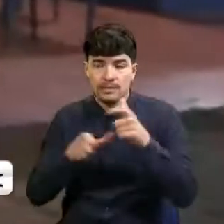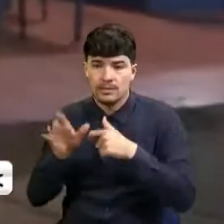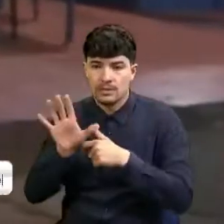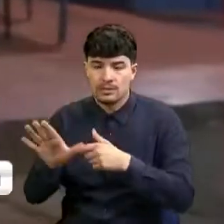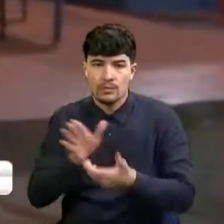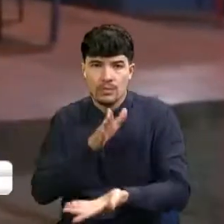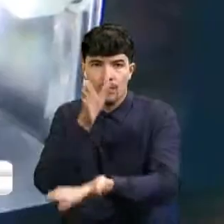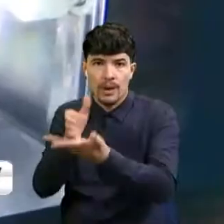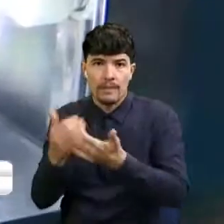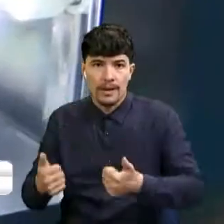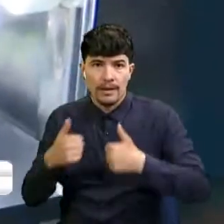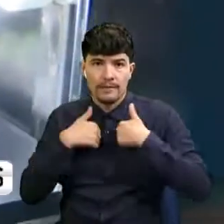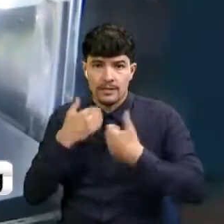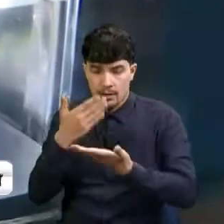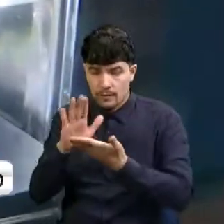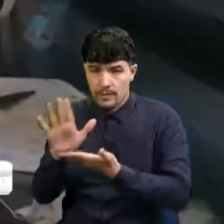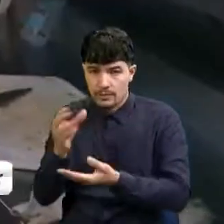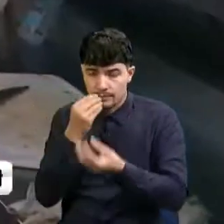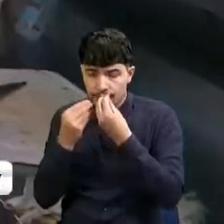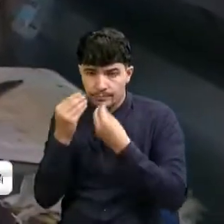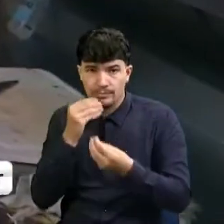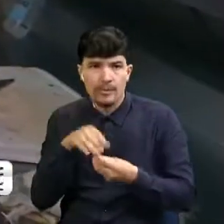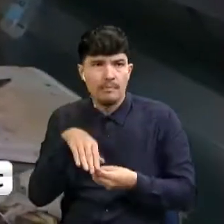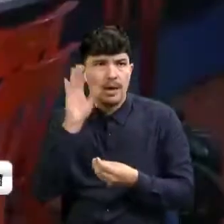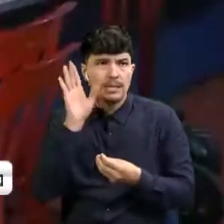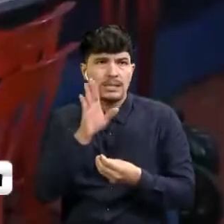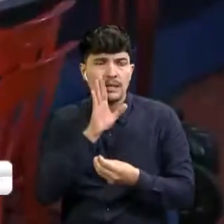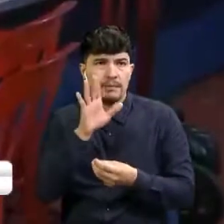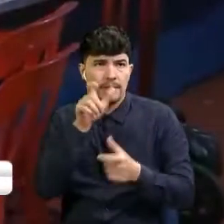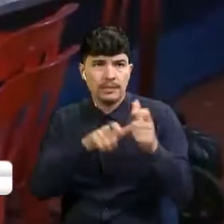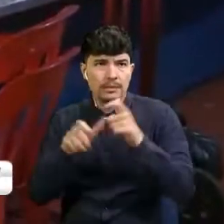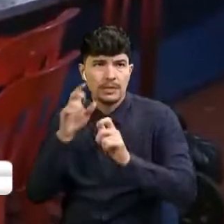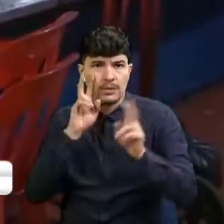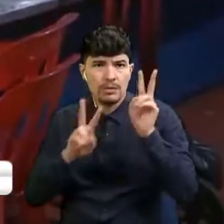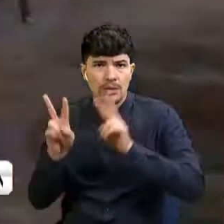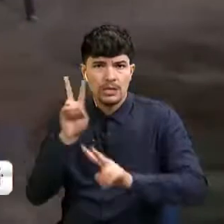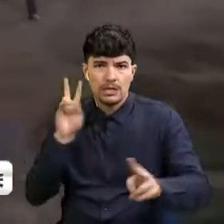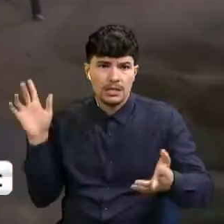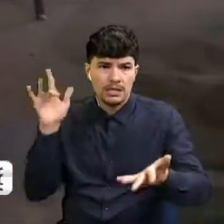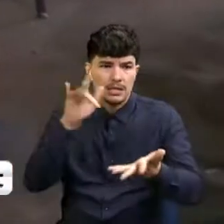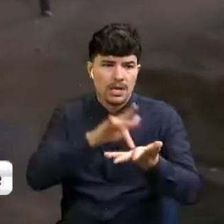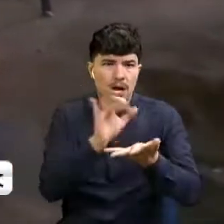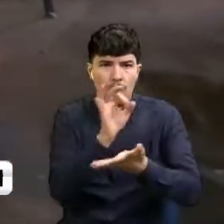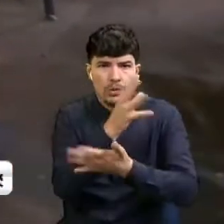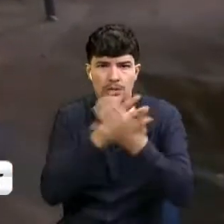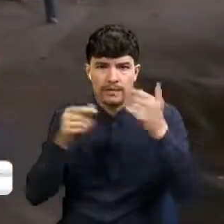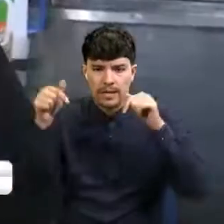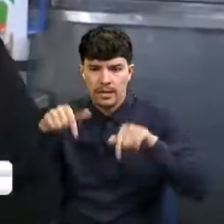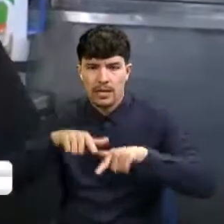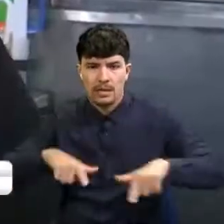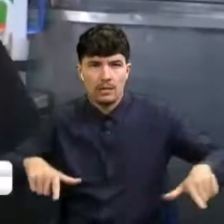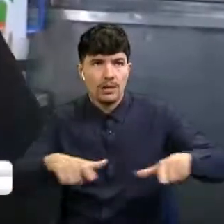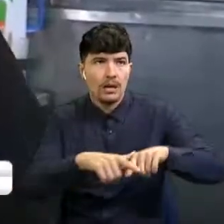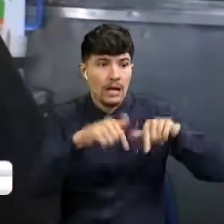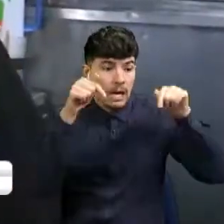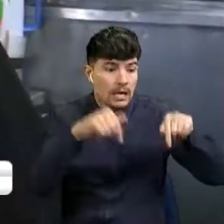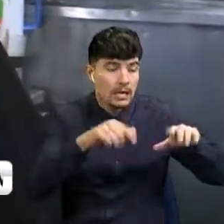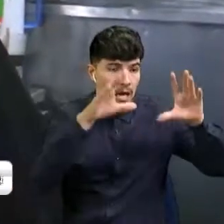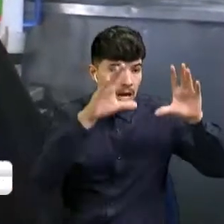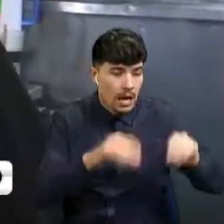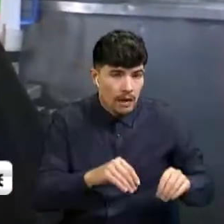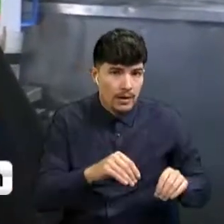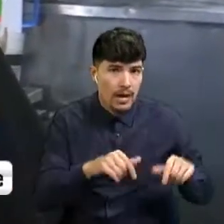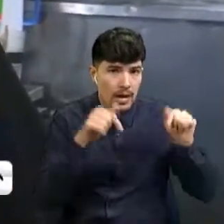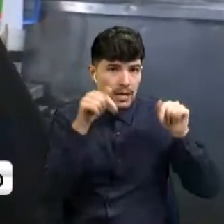beneficiarse de los productos que ellos venden son en su mayoría turistas que llegan o se van desde este sitio. Si esto se llega a acabar,